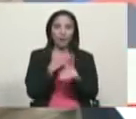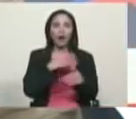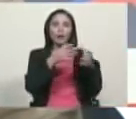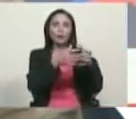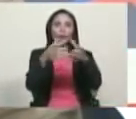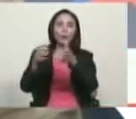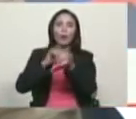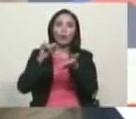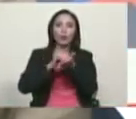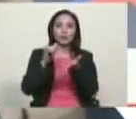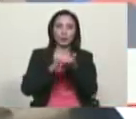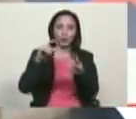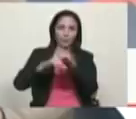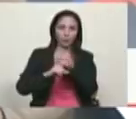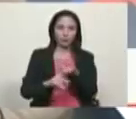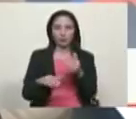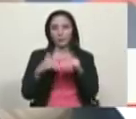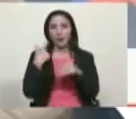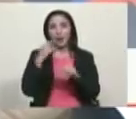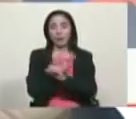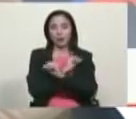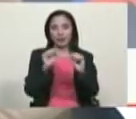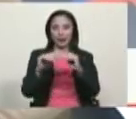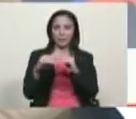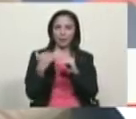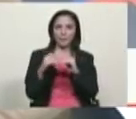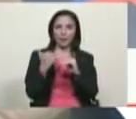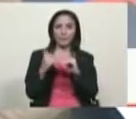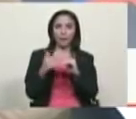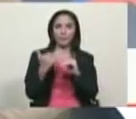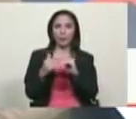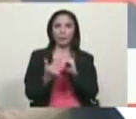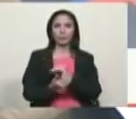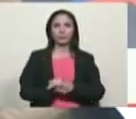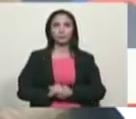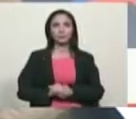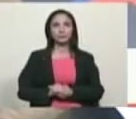de WhatsApp. Entonces cuando amanece en la mañana,